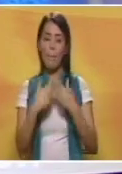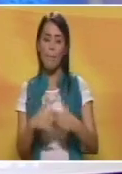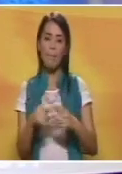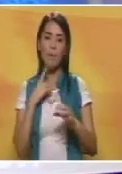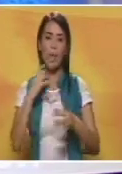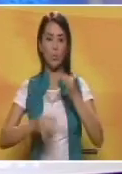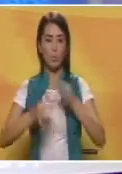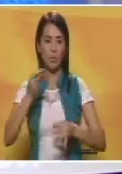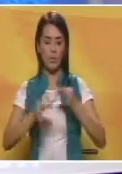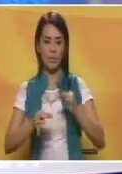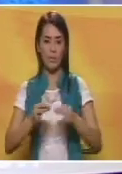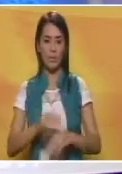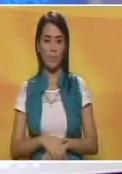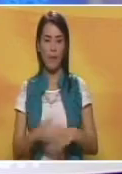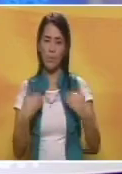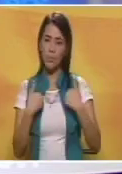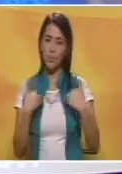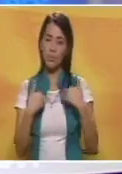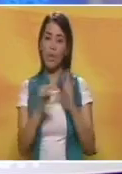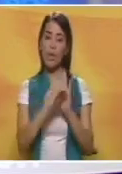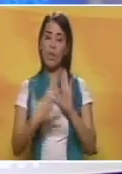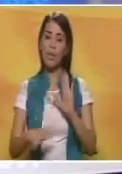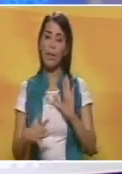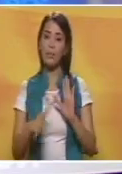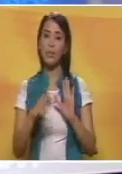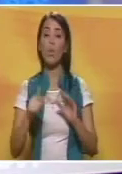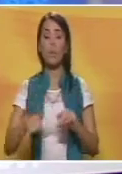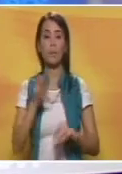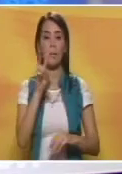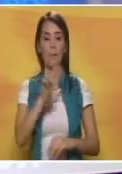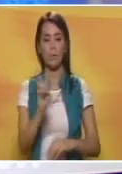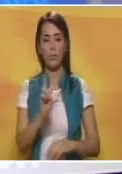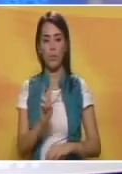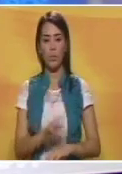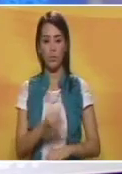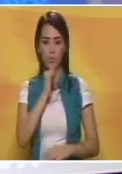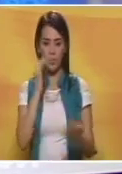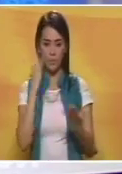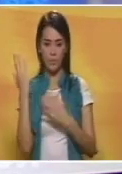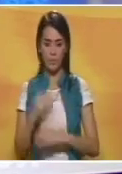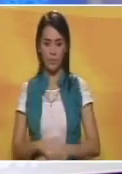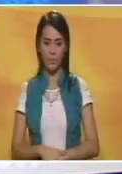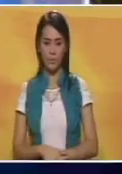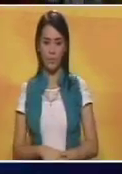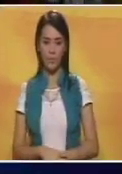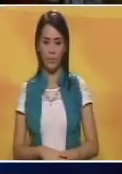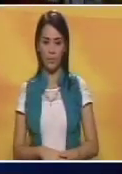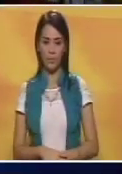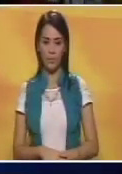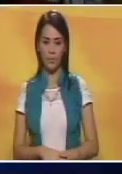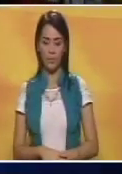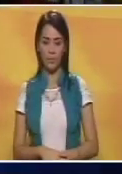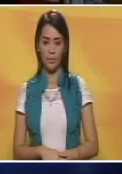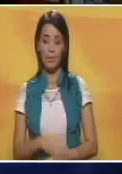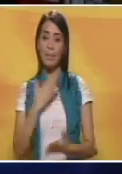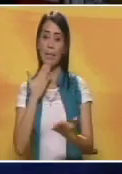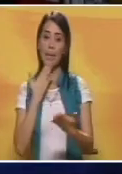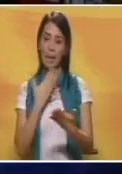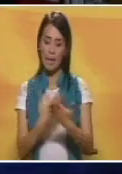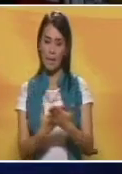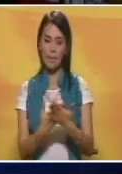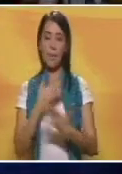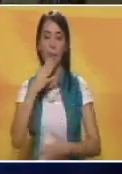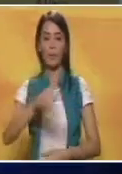en los casos de vulneración de los derechos fundamentales en el país manuel cobelli nos ofrece los detalles si así es gracias a